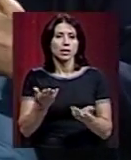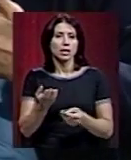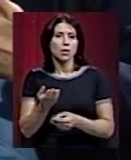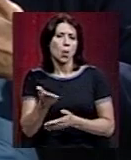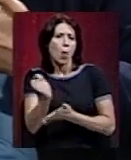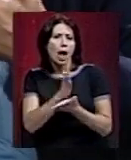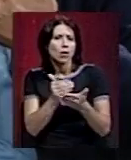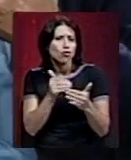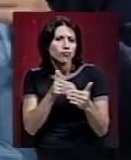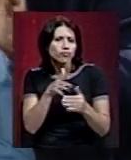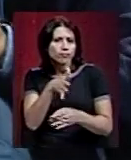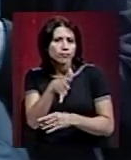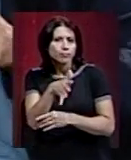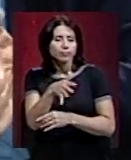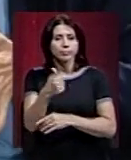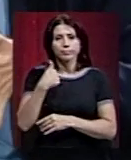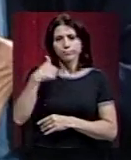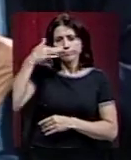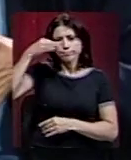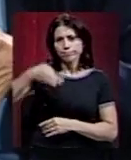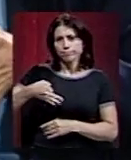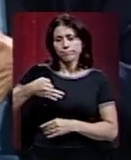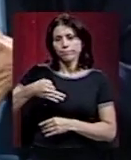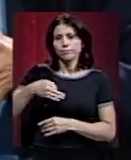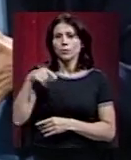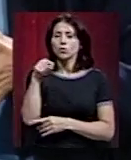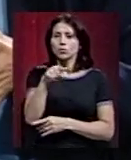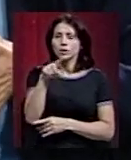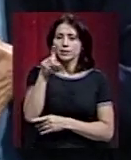algo cercano, y me parece que debe haber